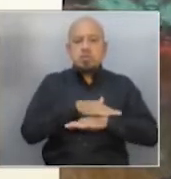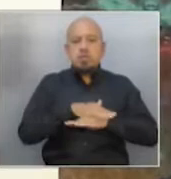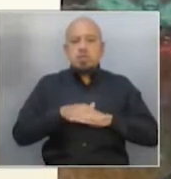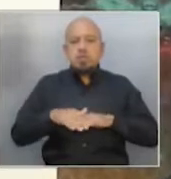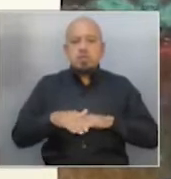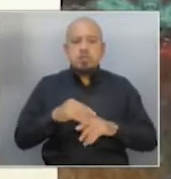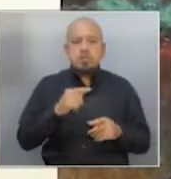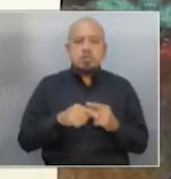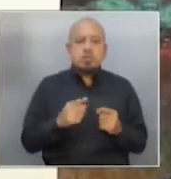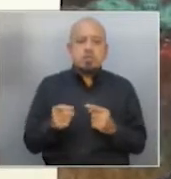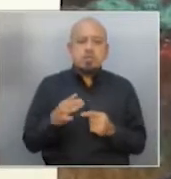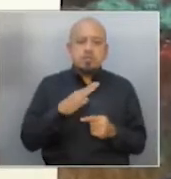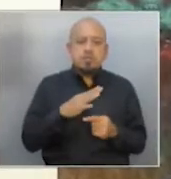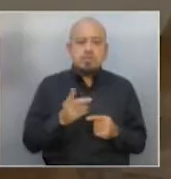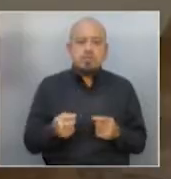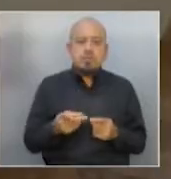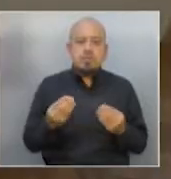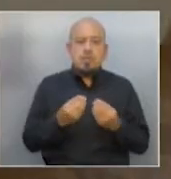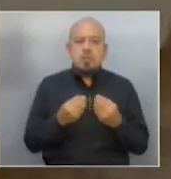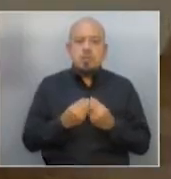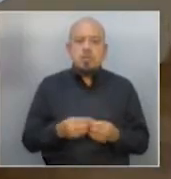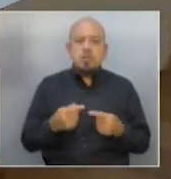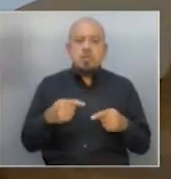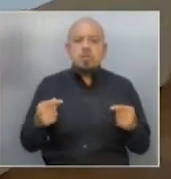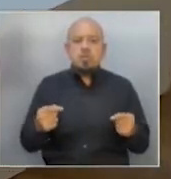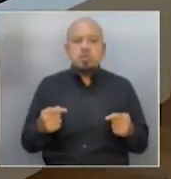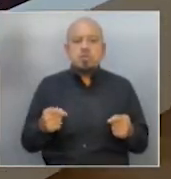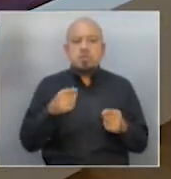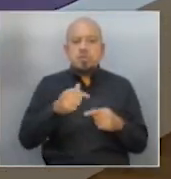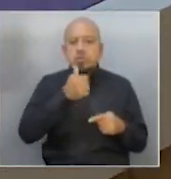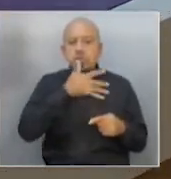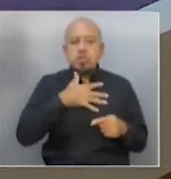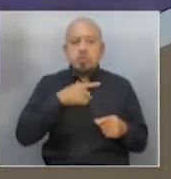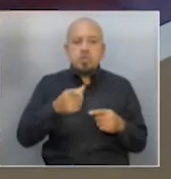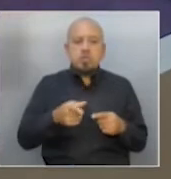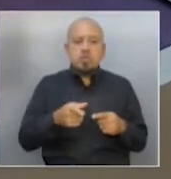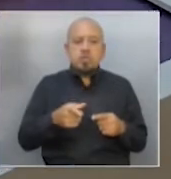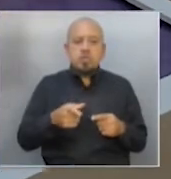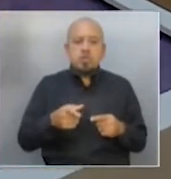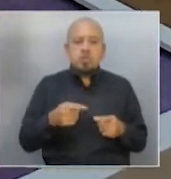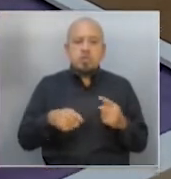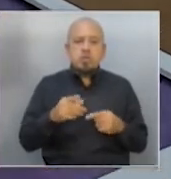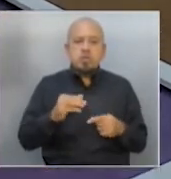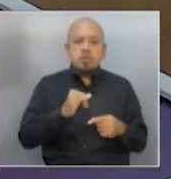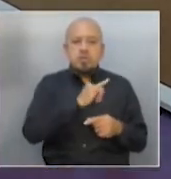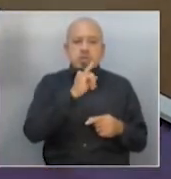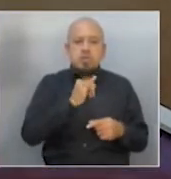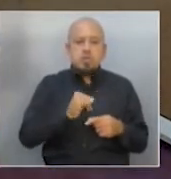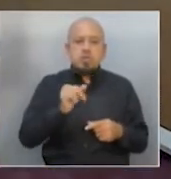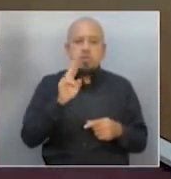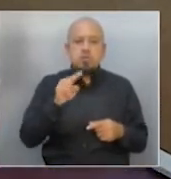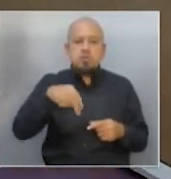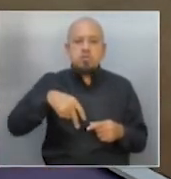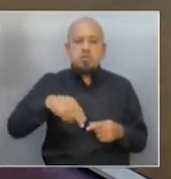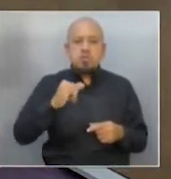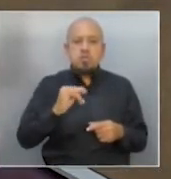la claraboya, en fin, en muchos lados. Y además en su historia, desde la historia de Clara García de Zúñiga hasta el propio